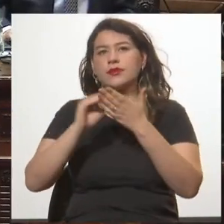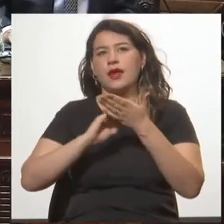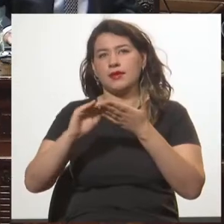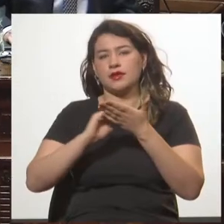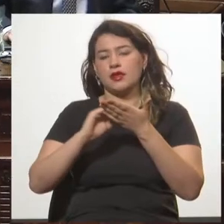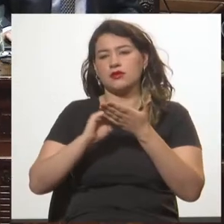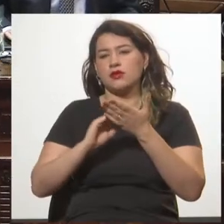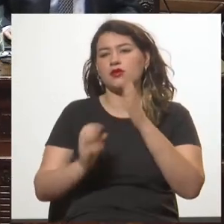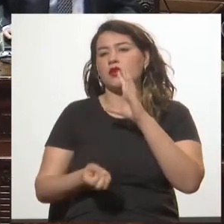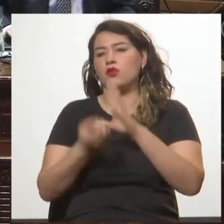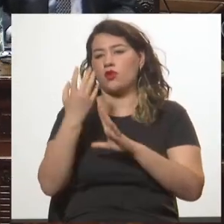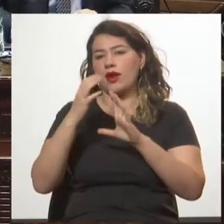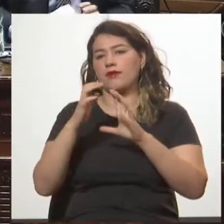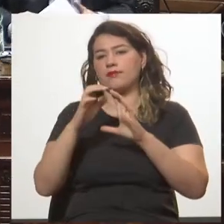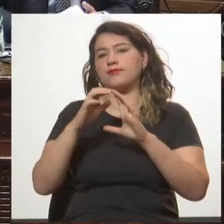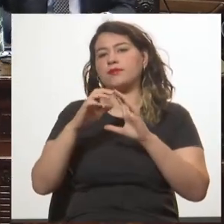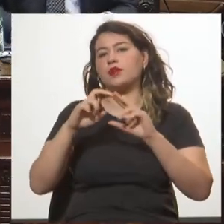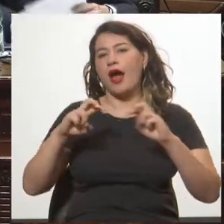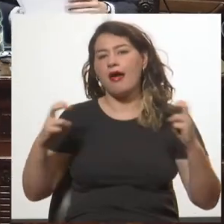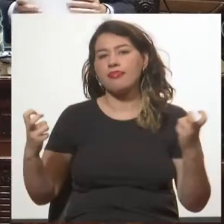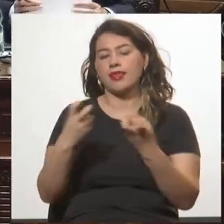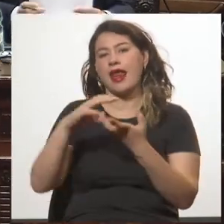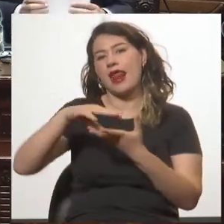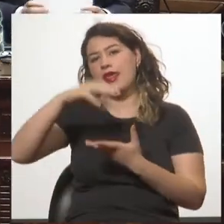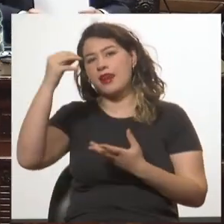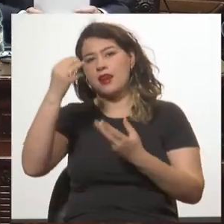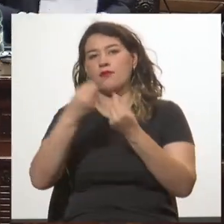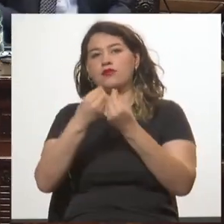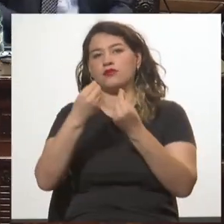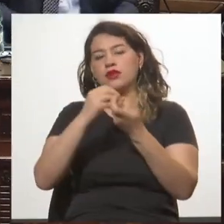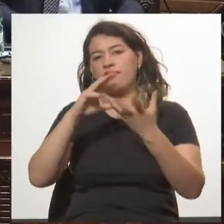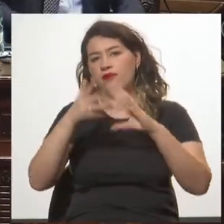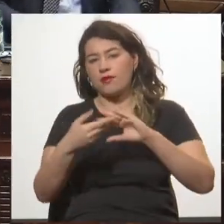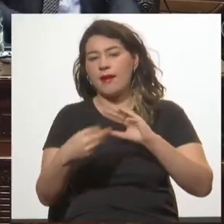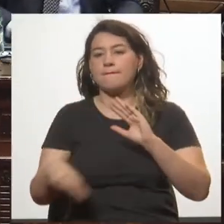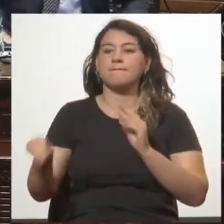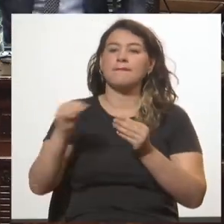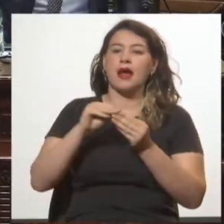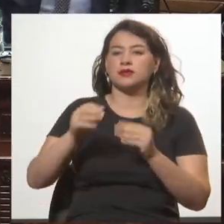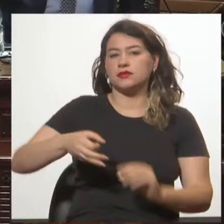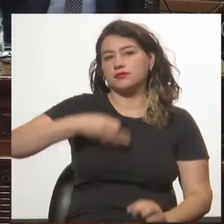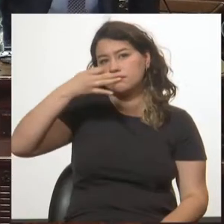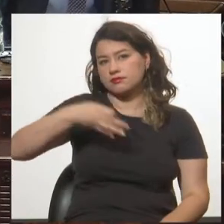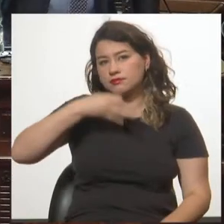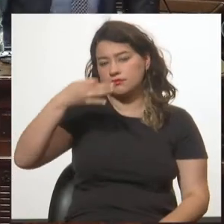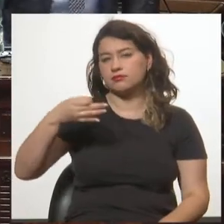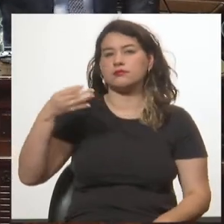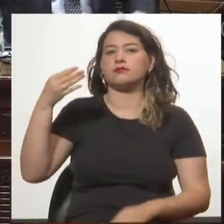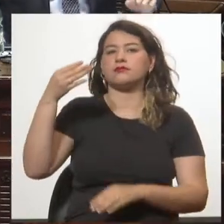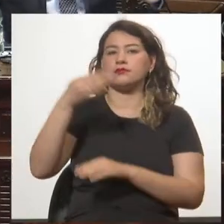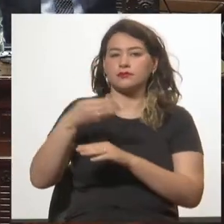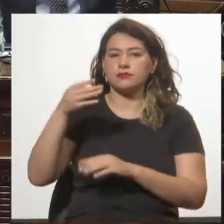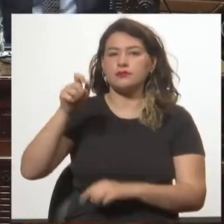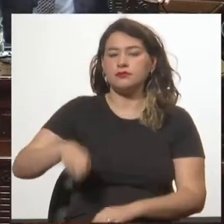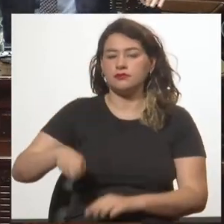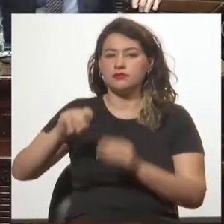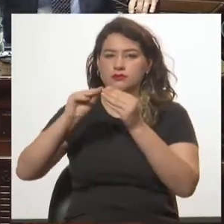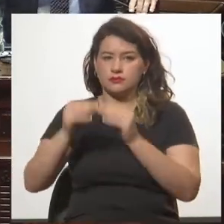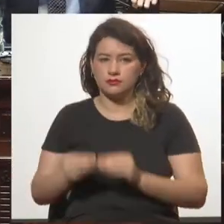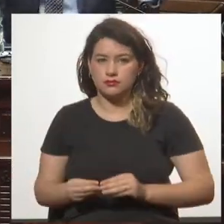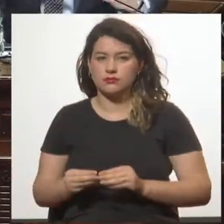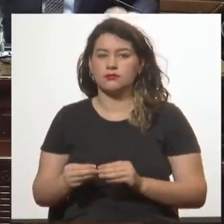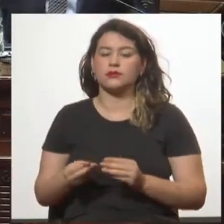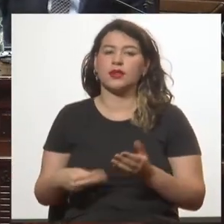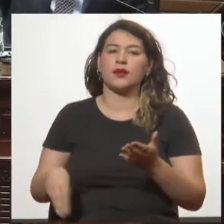del complejo multimodal ante la arena incluidas las auditorías disponibles las intervenciones del tribunal de cuentas los